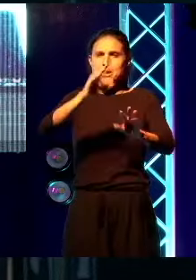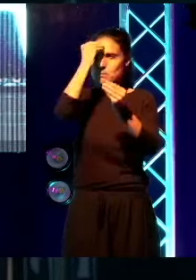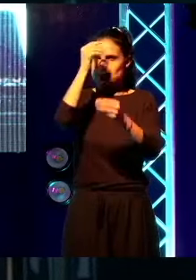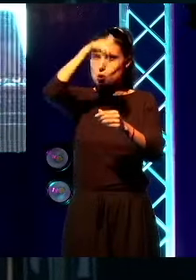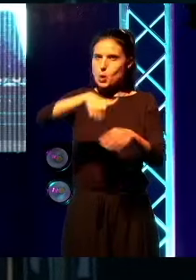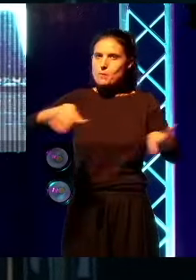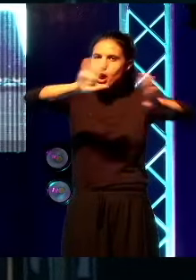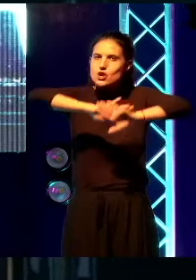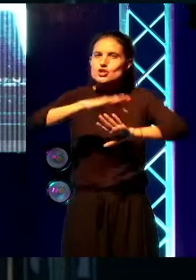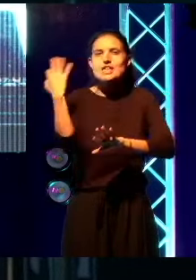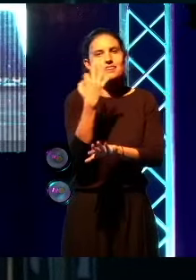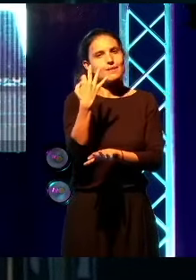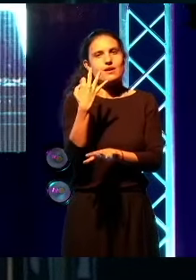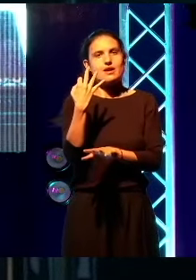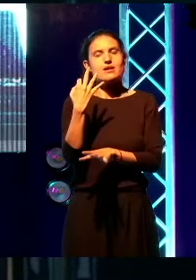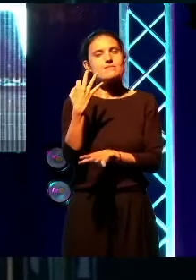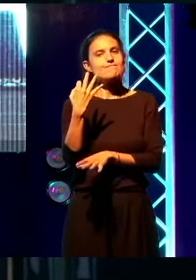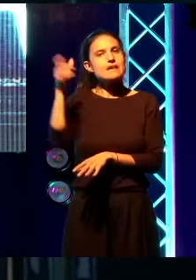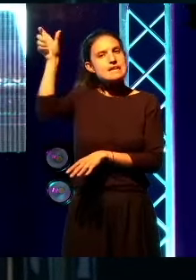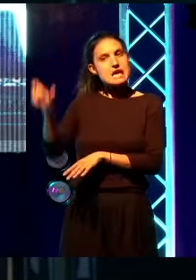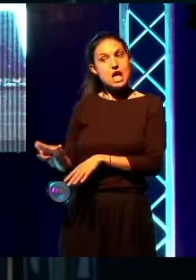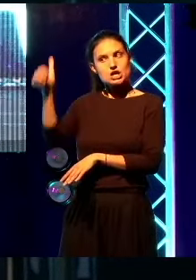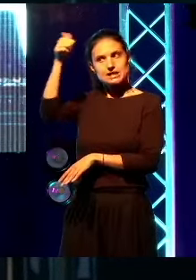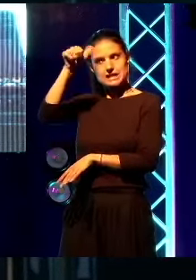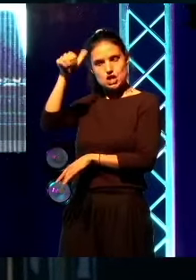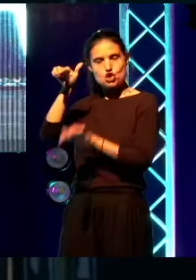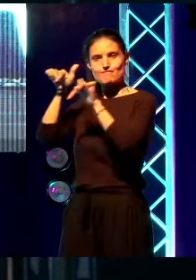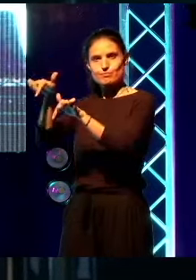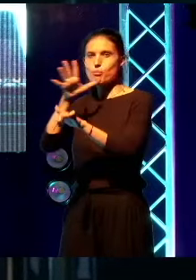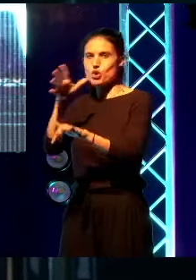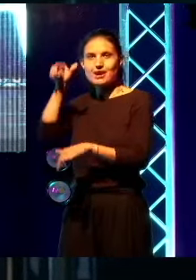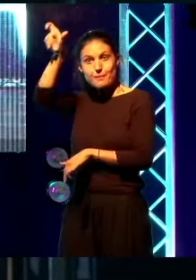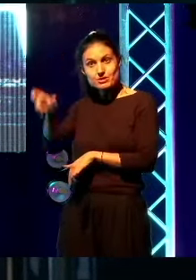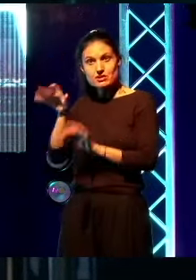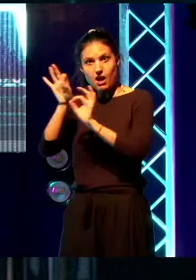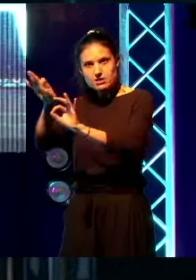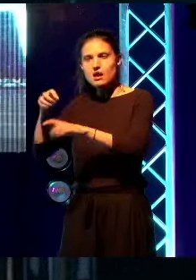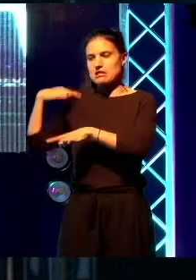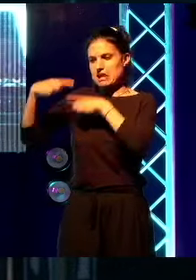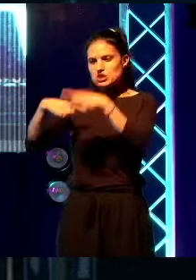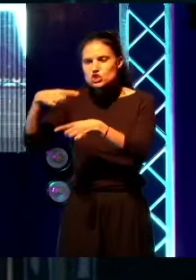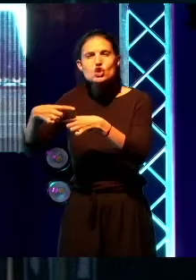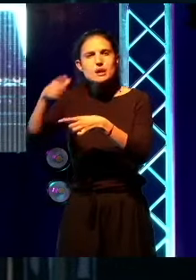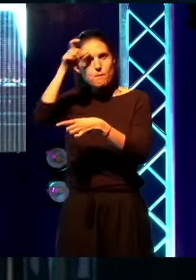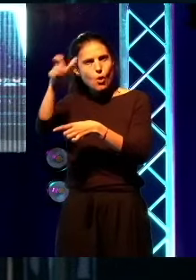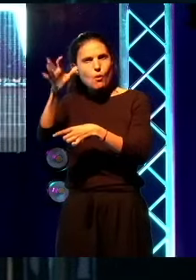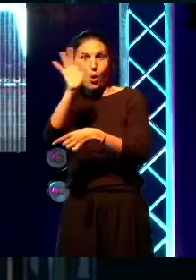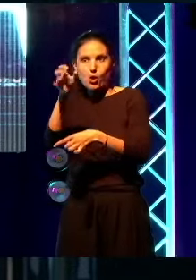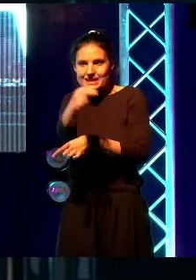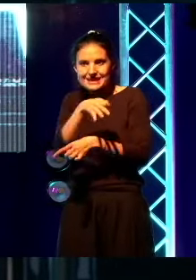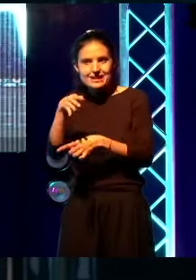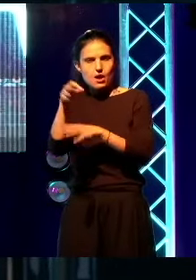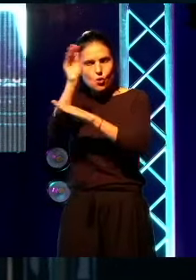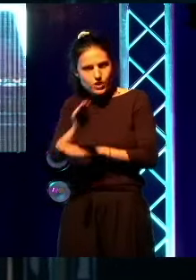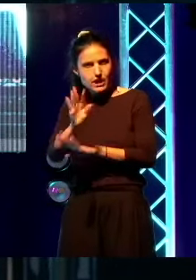debería estar aquí un señor que además de cuidar como nadie las tradiciones del pueblo y de la isla, hizo que el